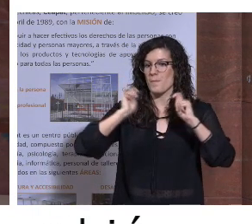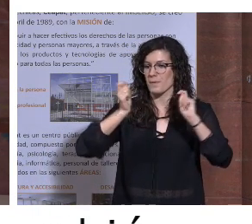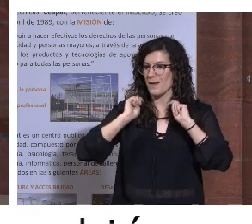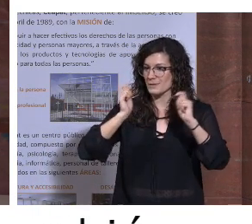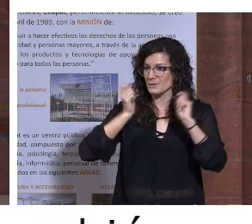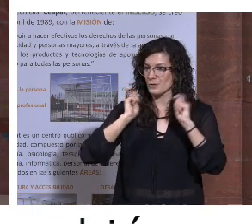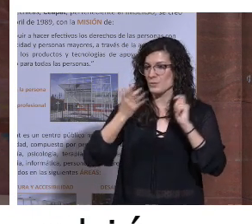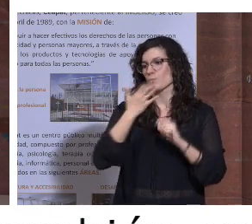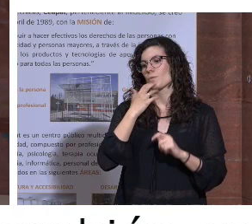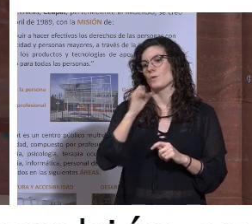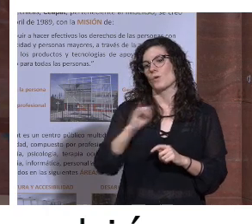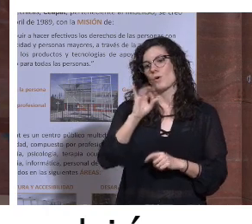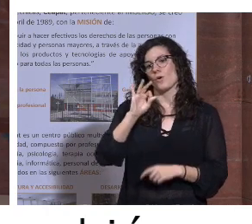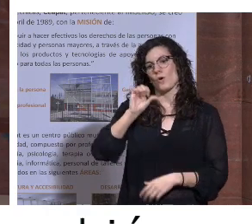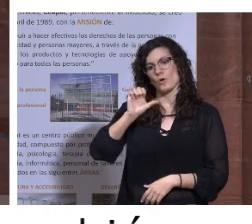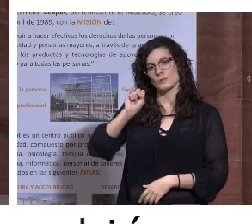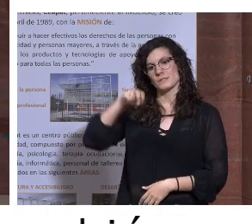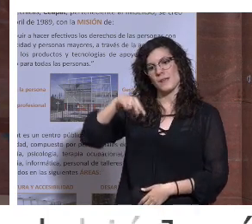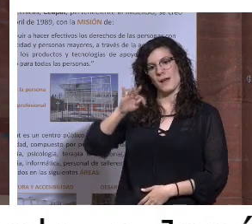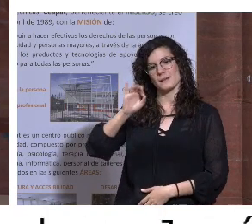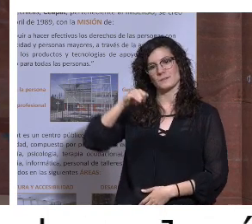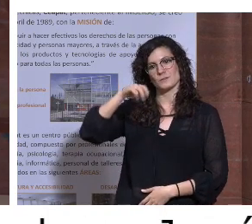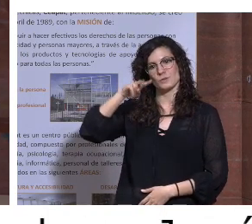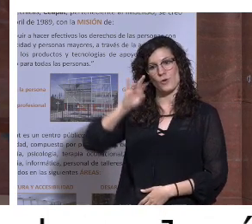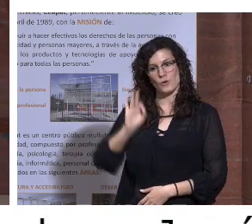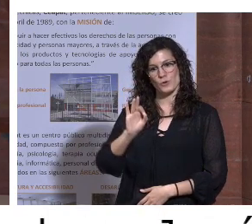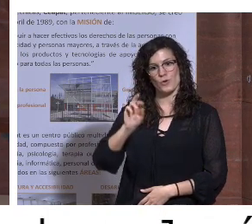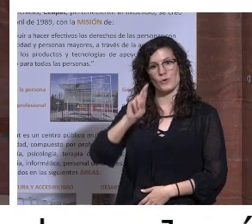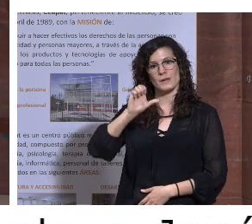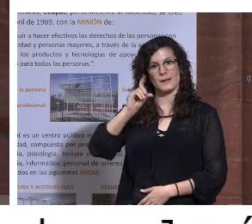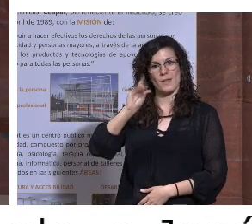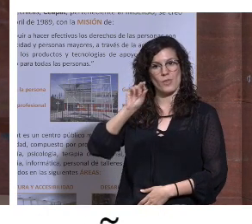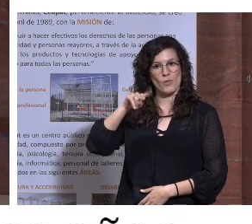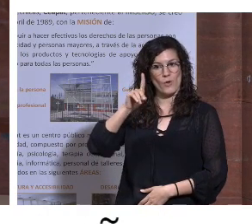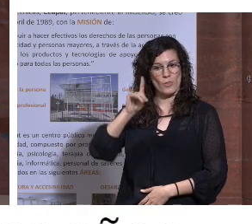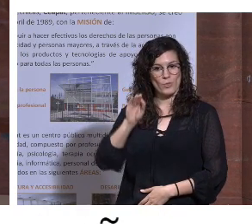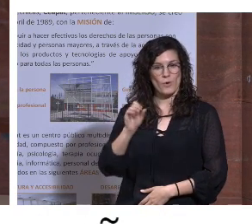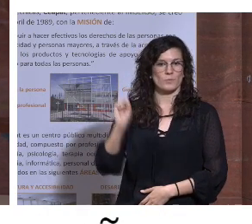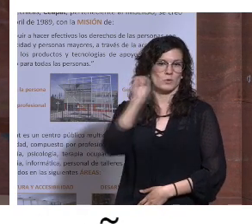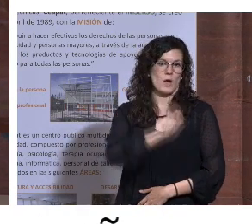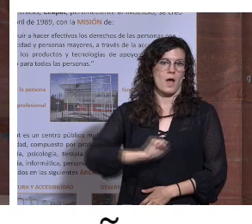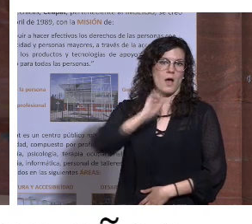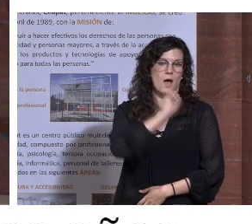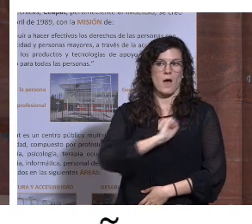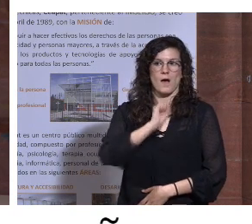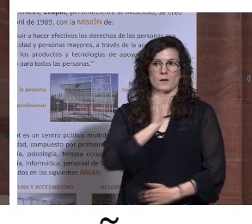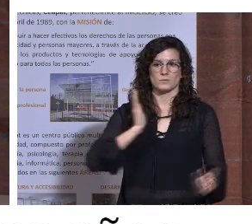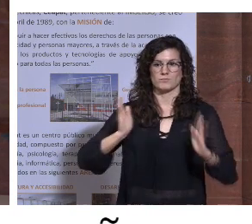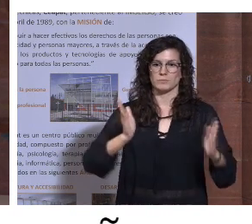ejemplo, a José Antonio Redondo, que fue muchos años también responsable